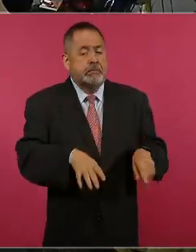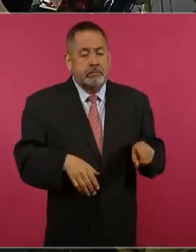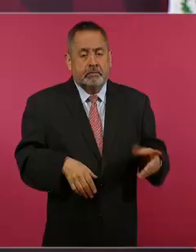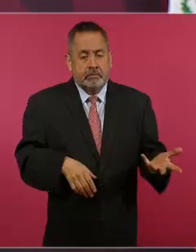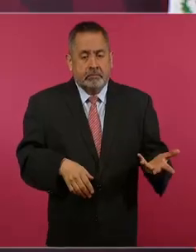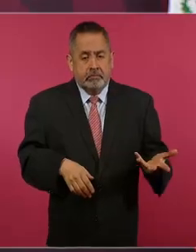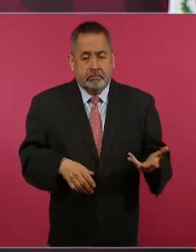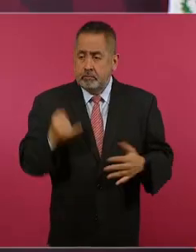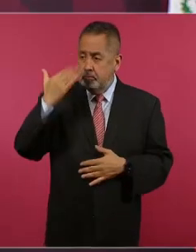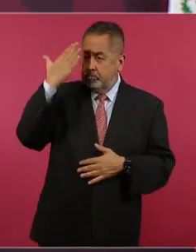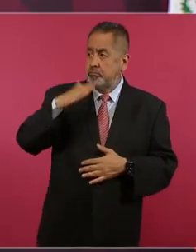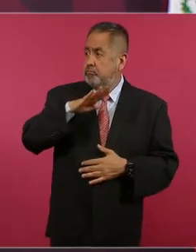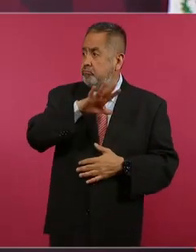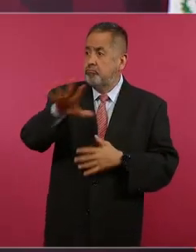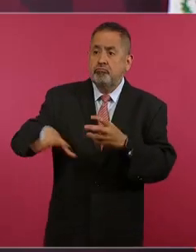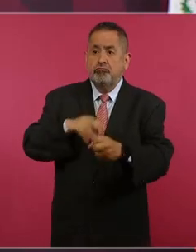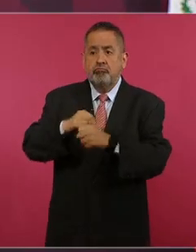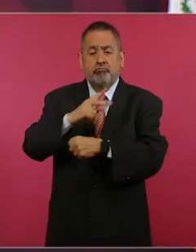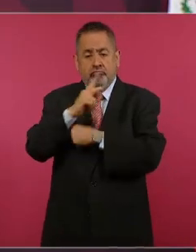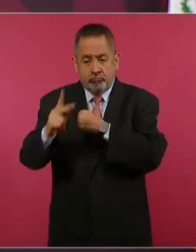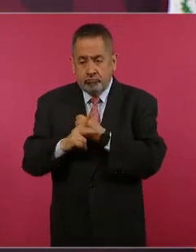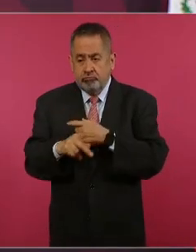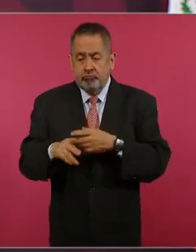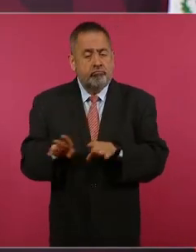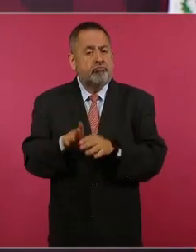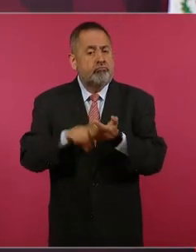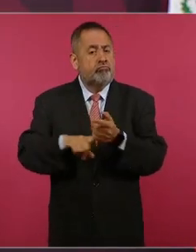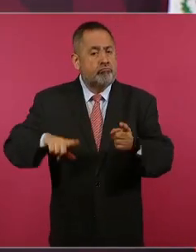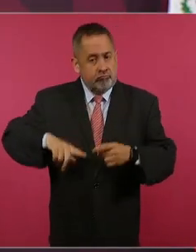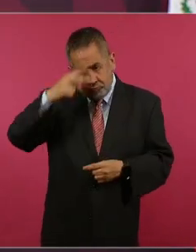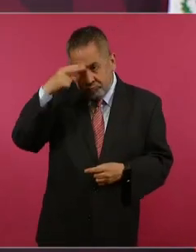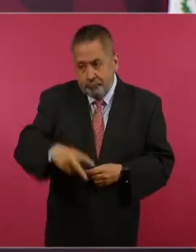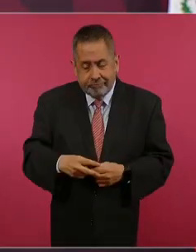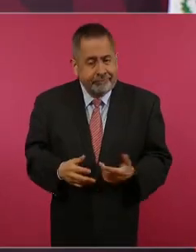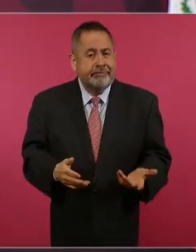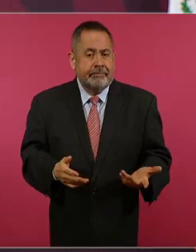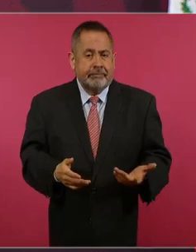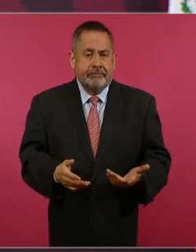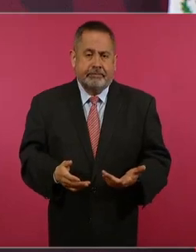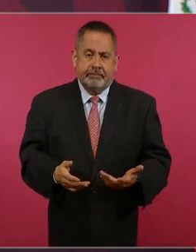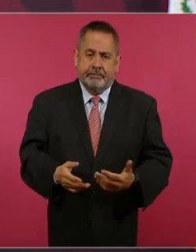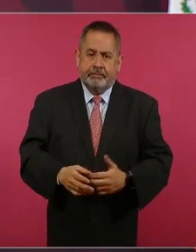de la nación, del Estado mexicano.